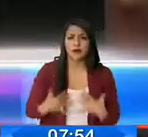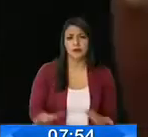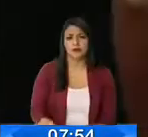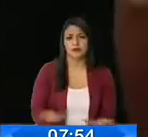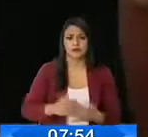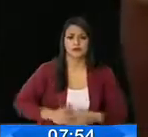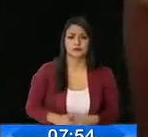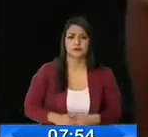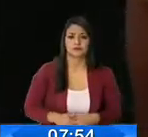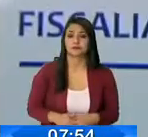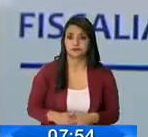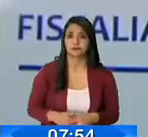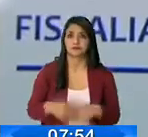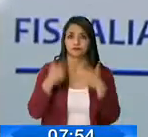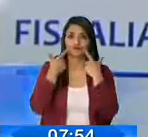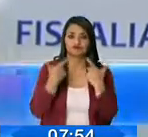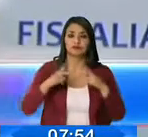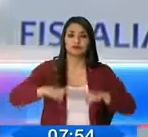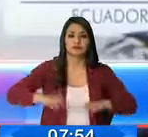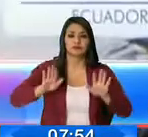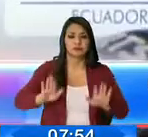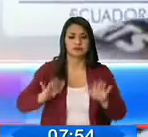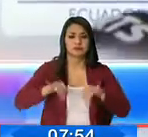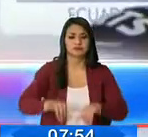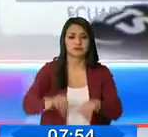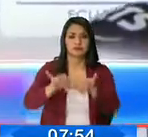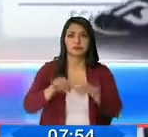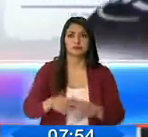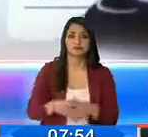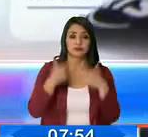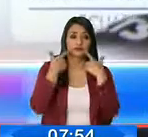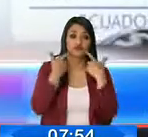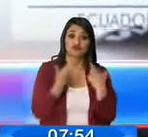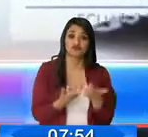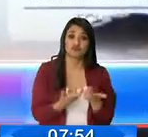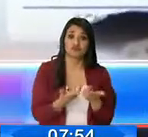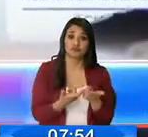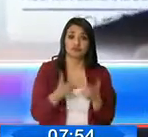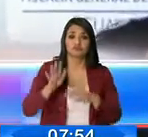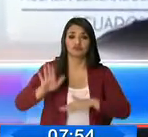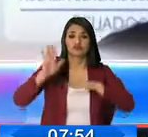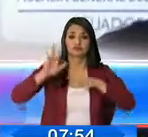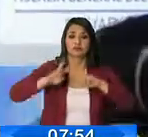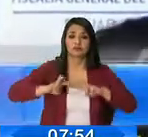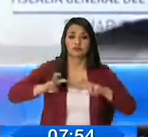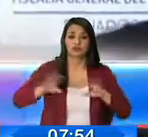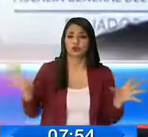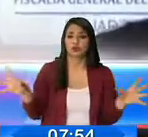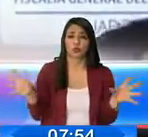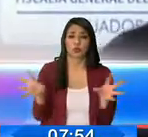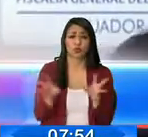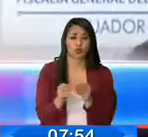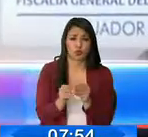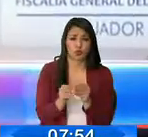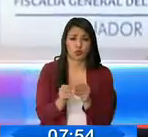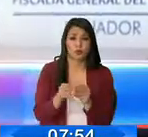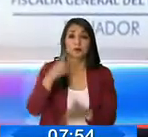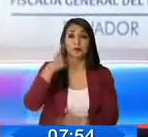Entre tanto, la fiscalía investiga este caso. La fiscalía, insisto, se compromete a investigar todos estos casos